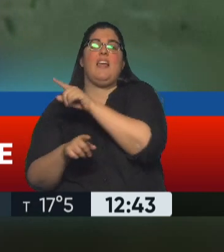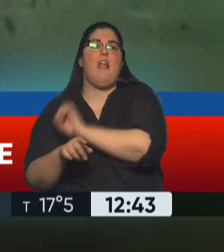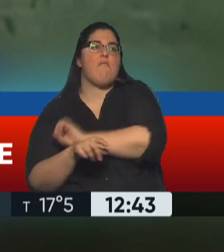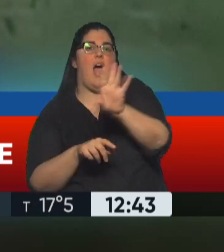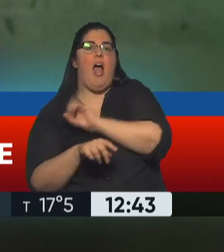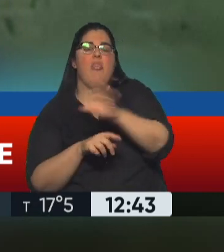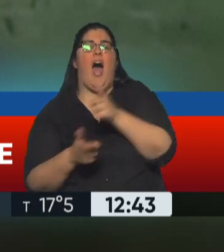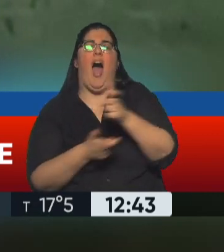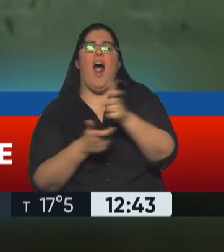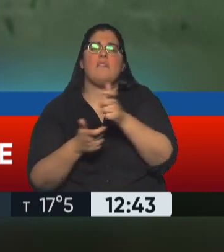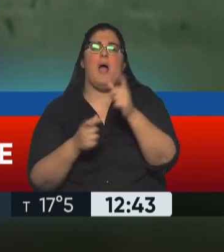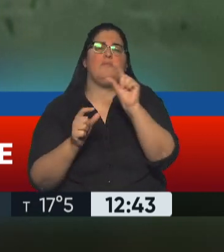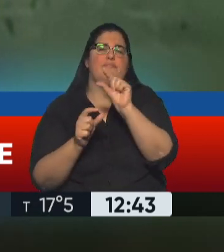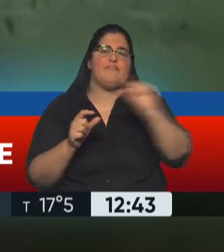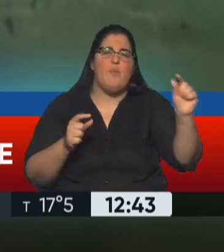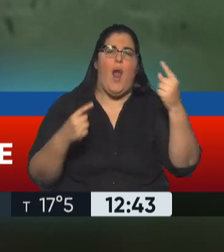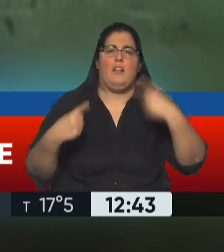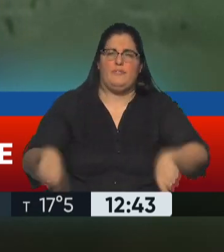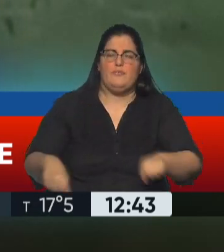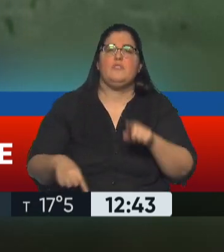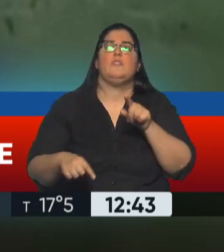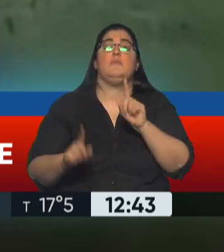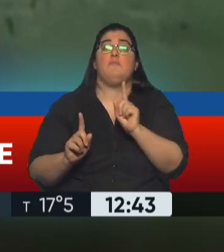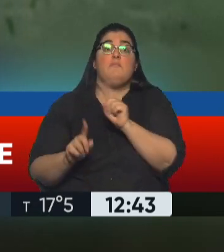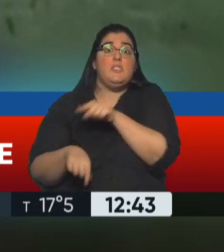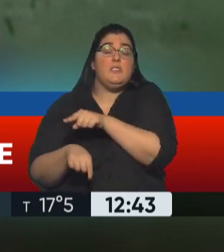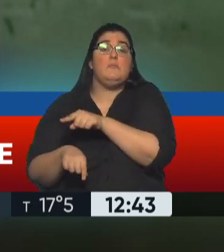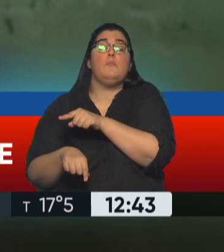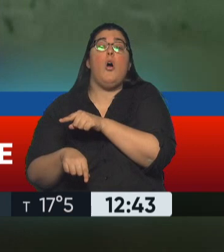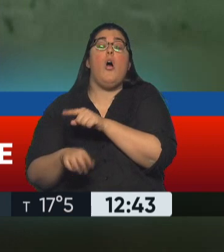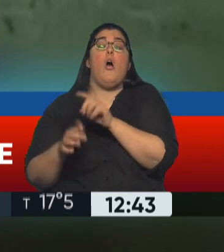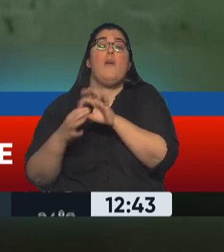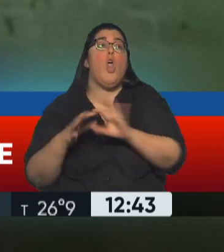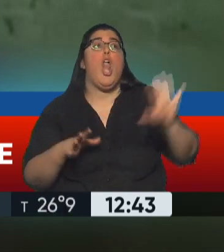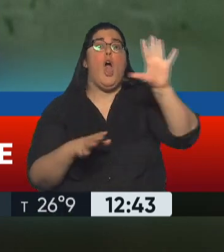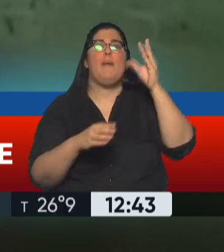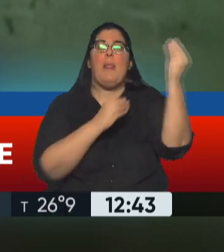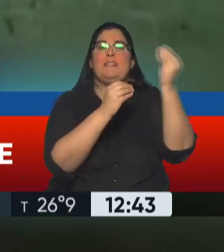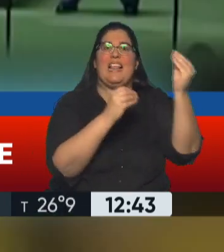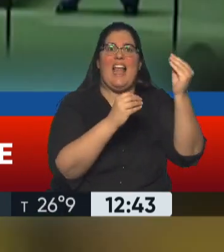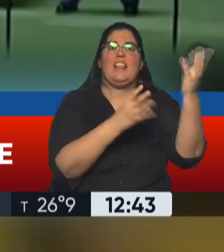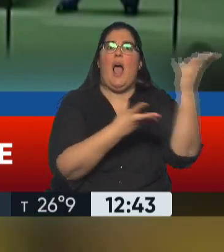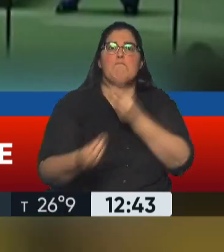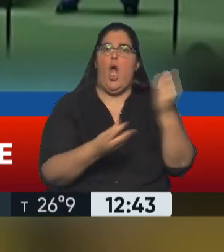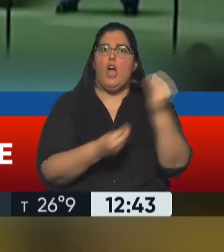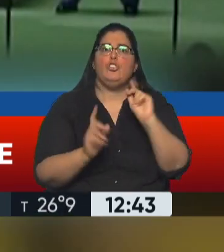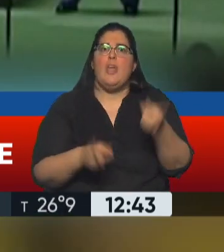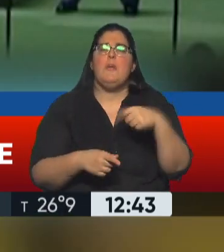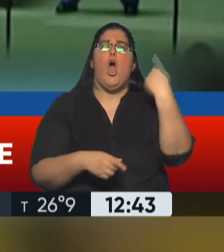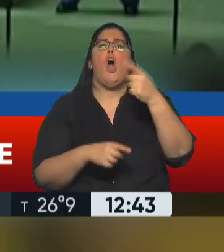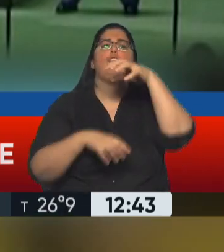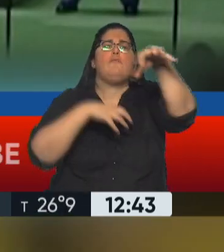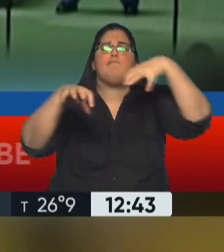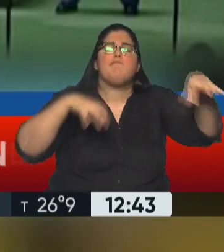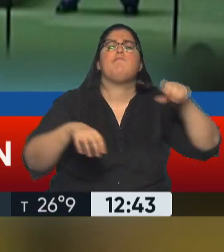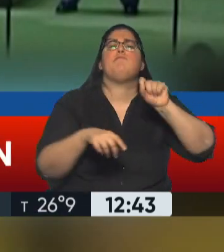municiones a los golpistas, del propio representante de la Unión Europea, y de otras organizaciones no gubernamentales